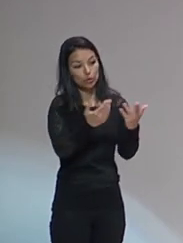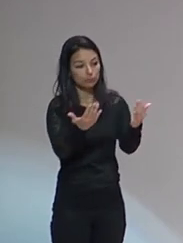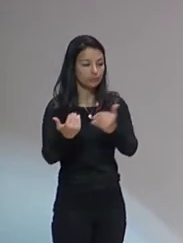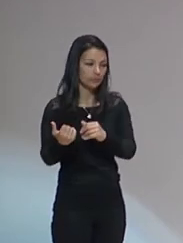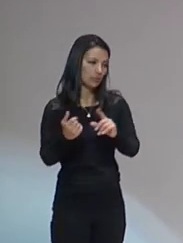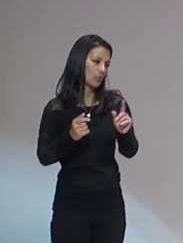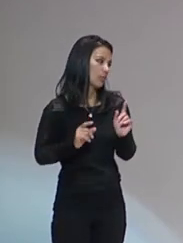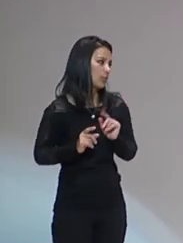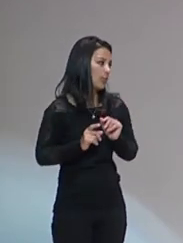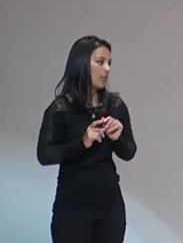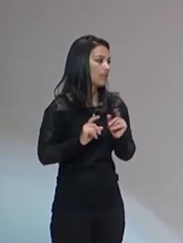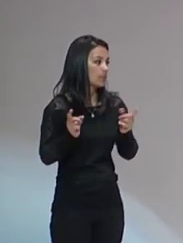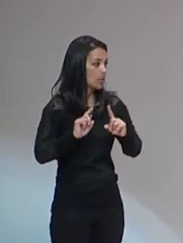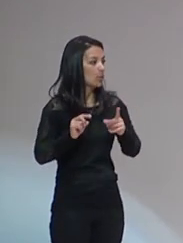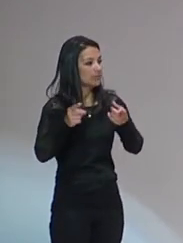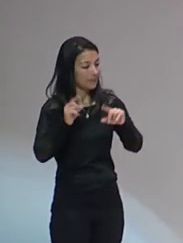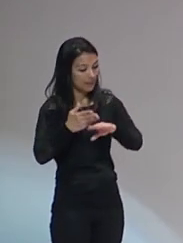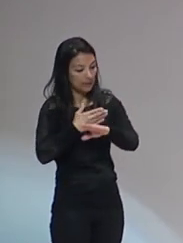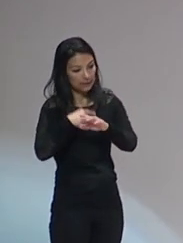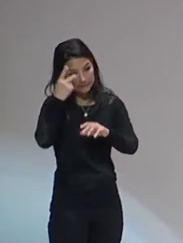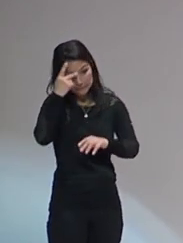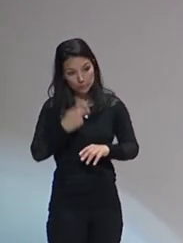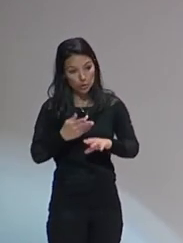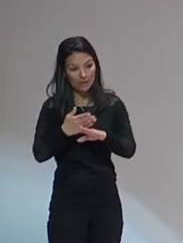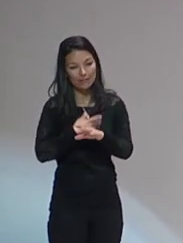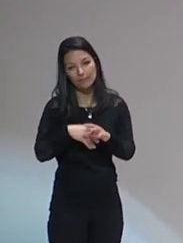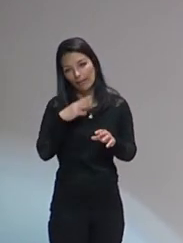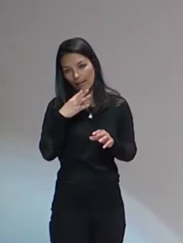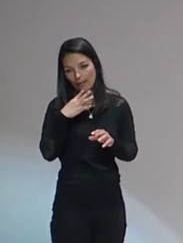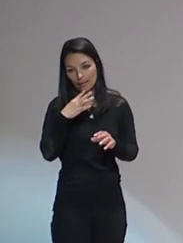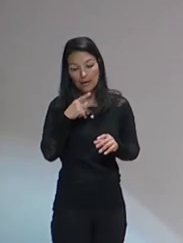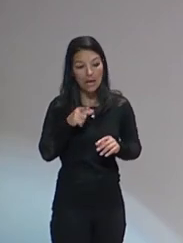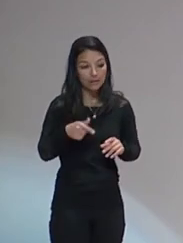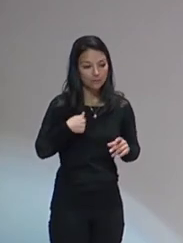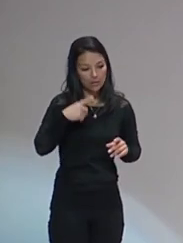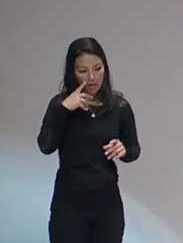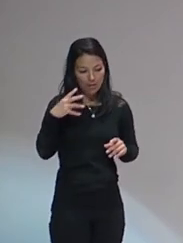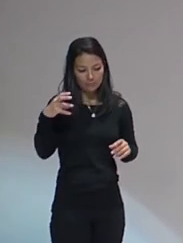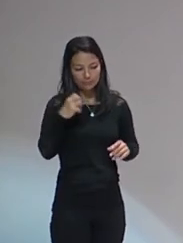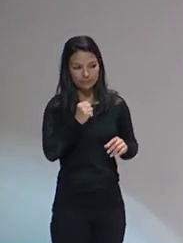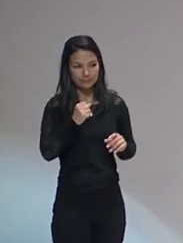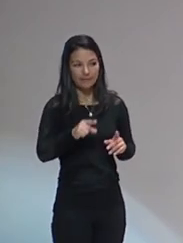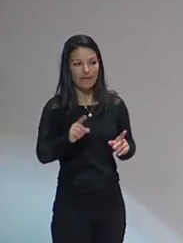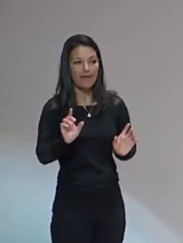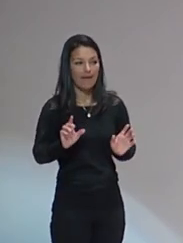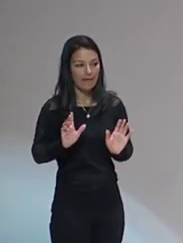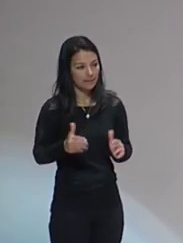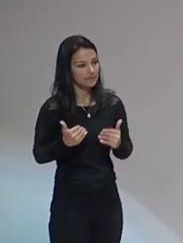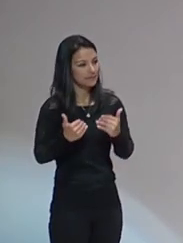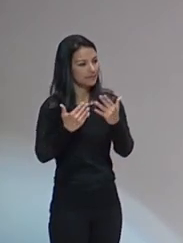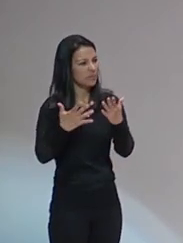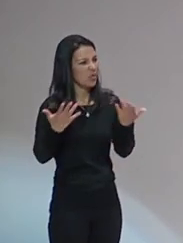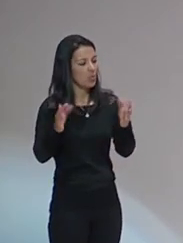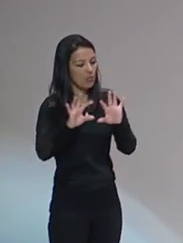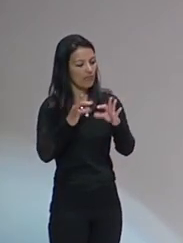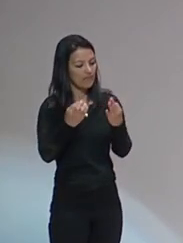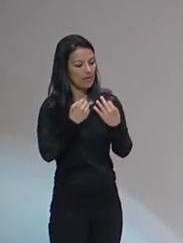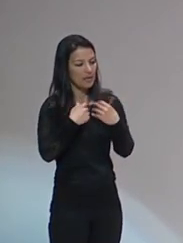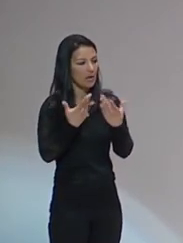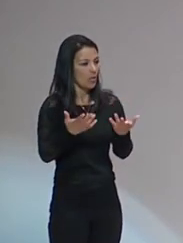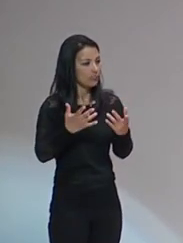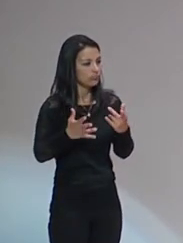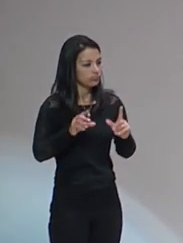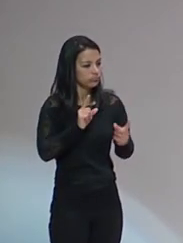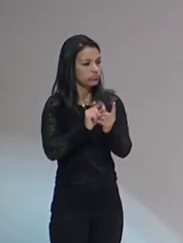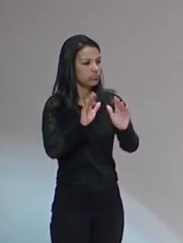escuela. A través de la historia oral, nosotros descubrimos que es una manera también llegar a las familias y a